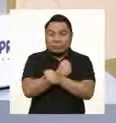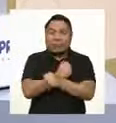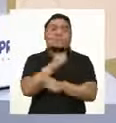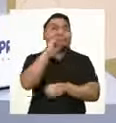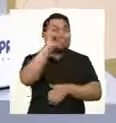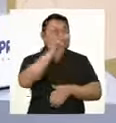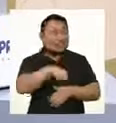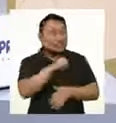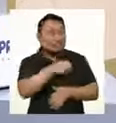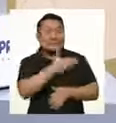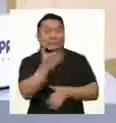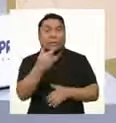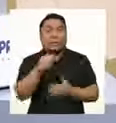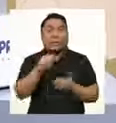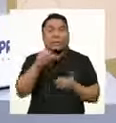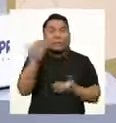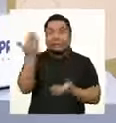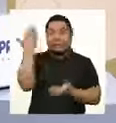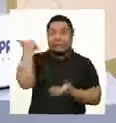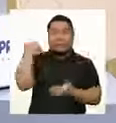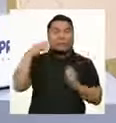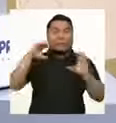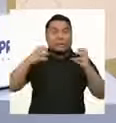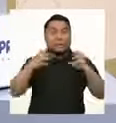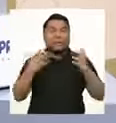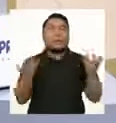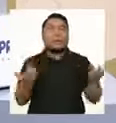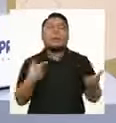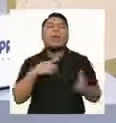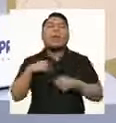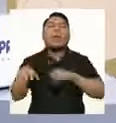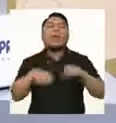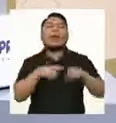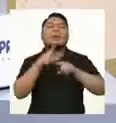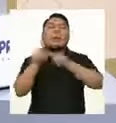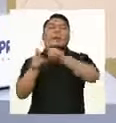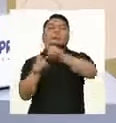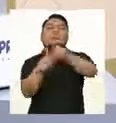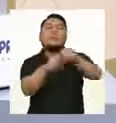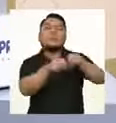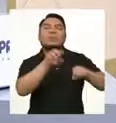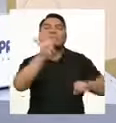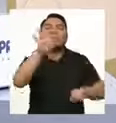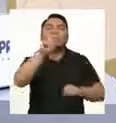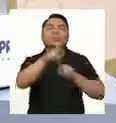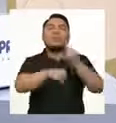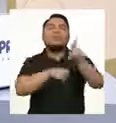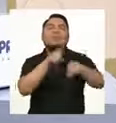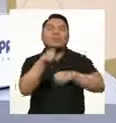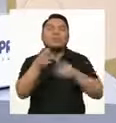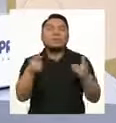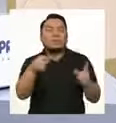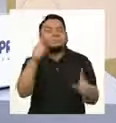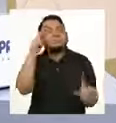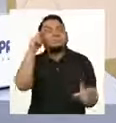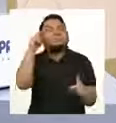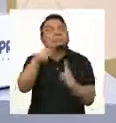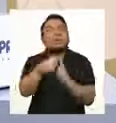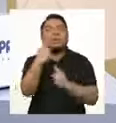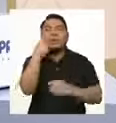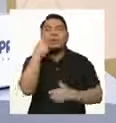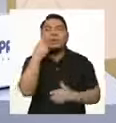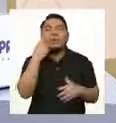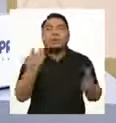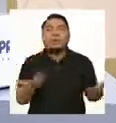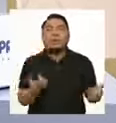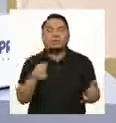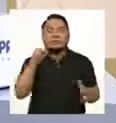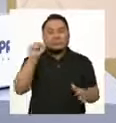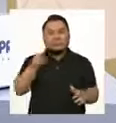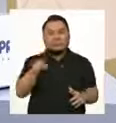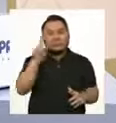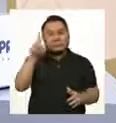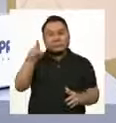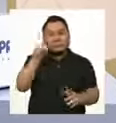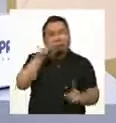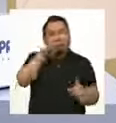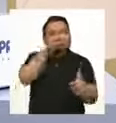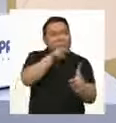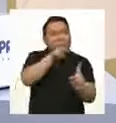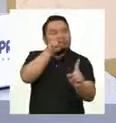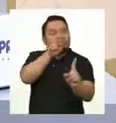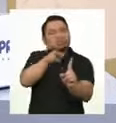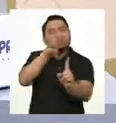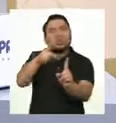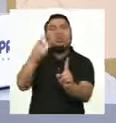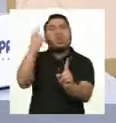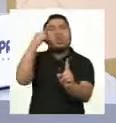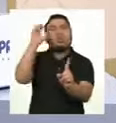En el programa anterior elaboramos un cuestionario con 4 preguntas con el objetivo de conocer las percepciones y